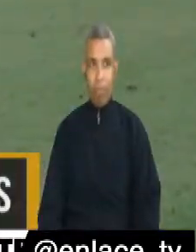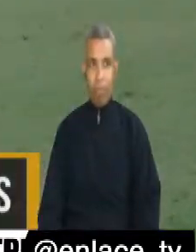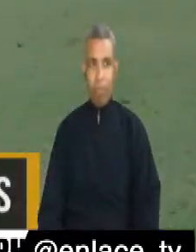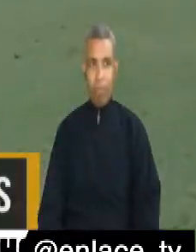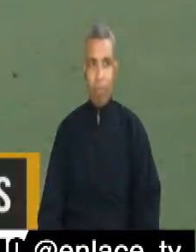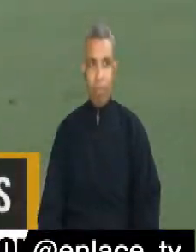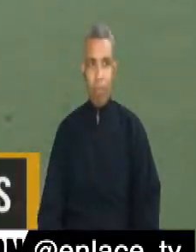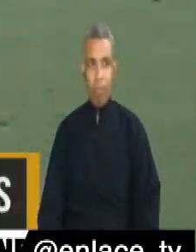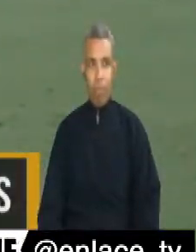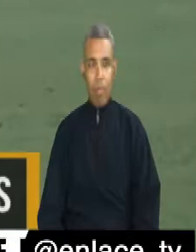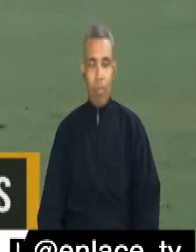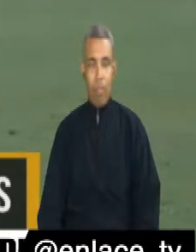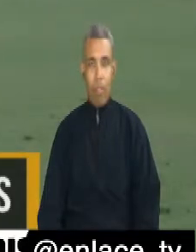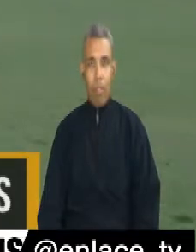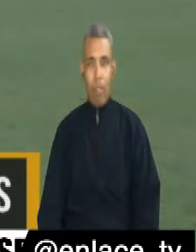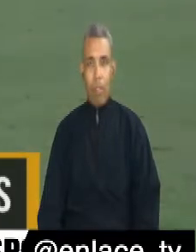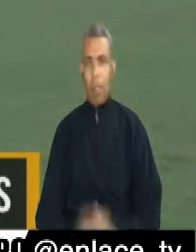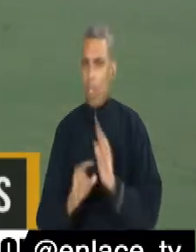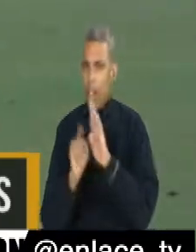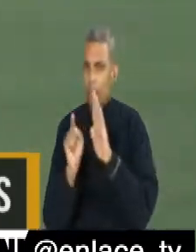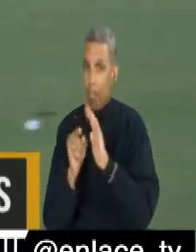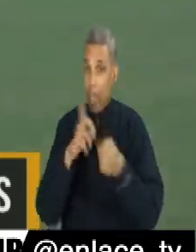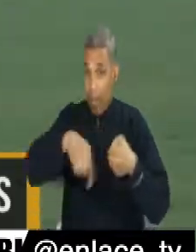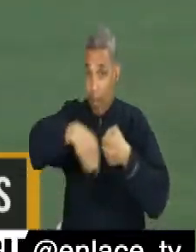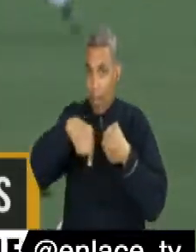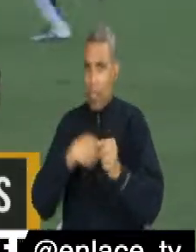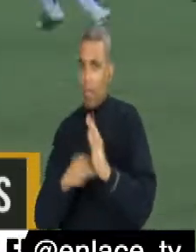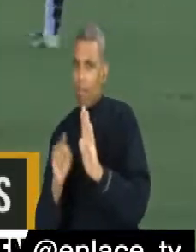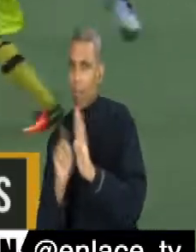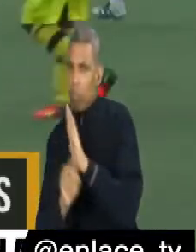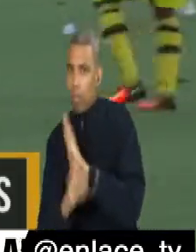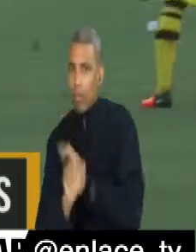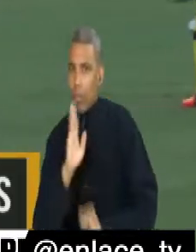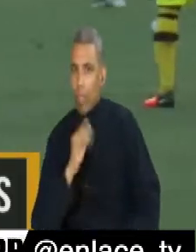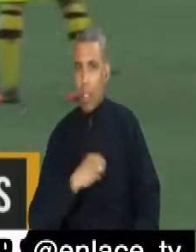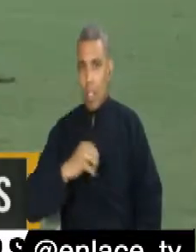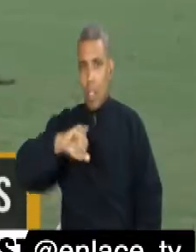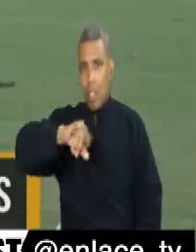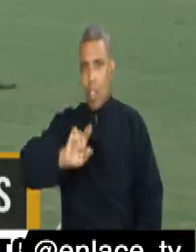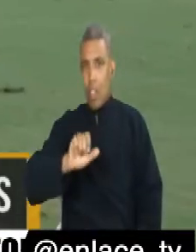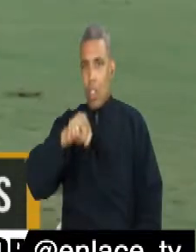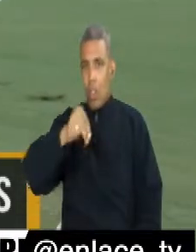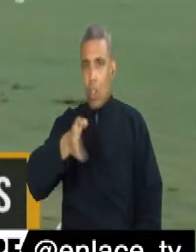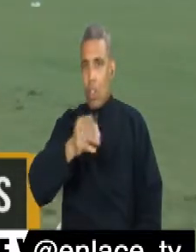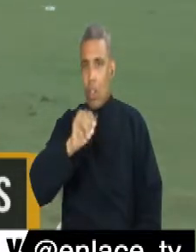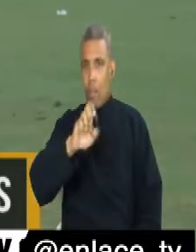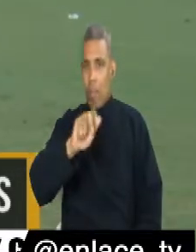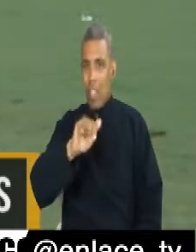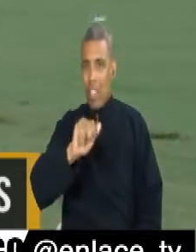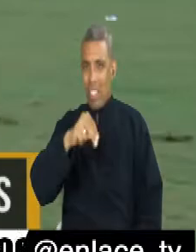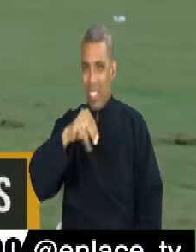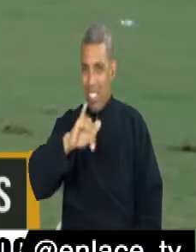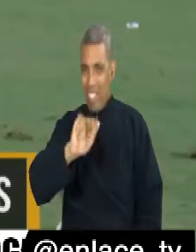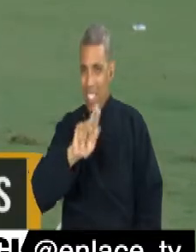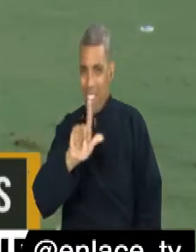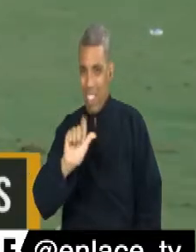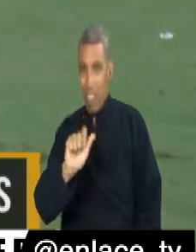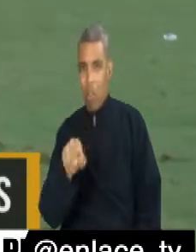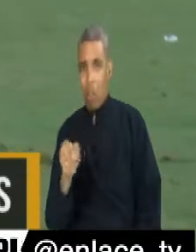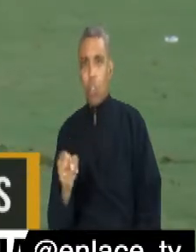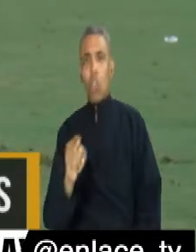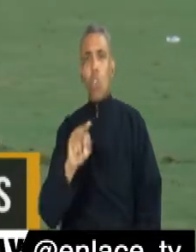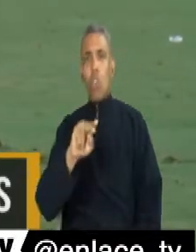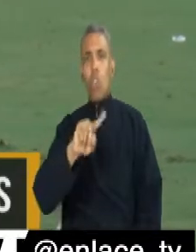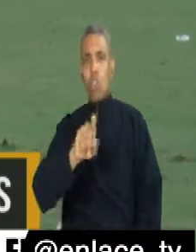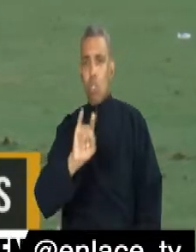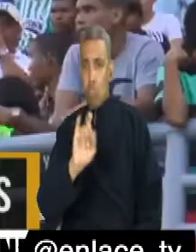3 puntos. Los goles por parte del equipo petrolero fueron anotados por Juan Sebastián Mantilla, que anotó un tanto, y Juan Suárez anotó los